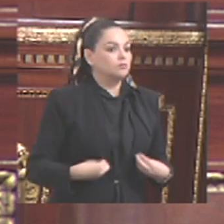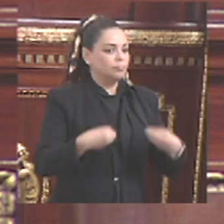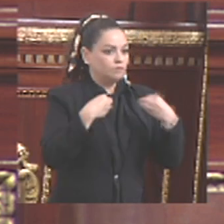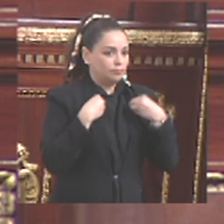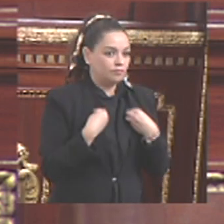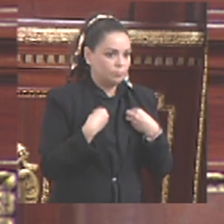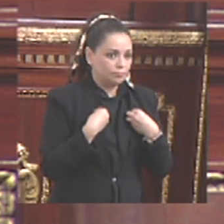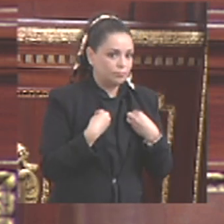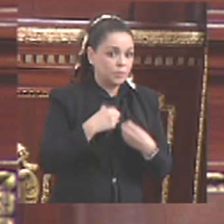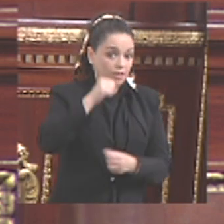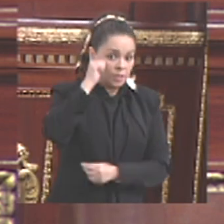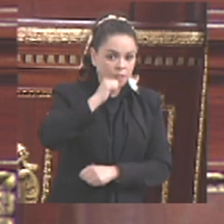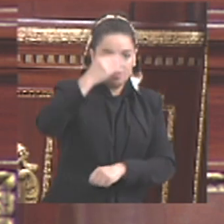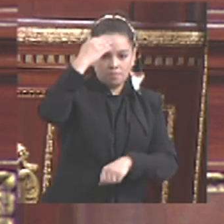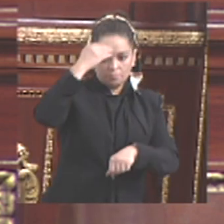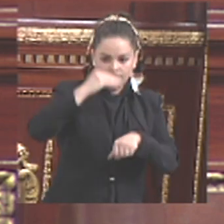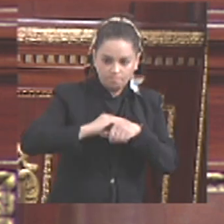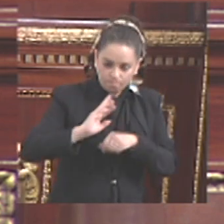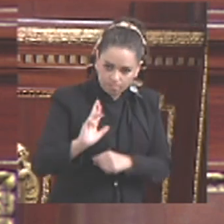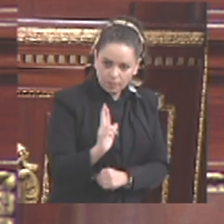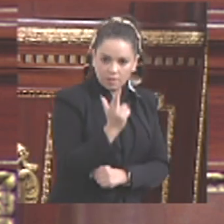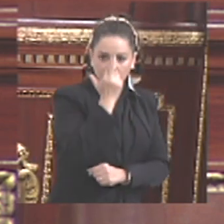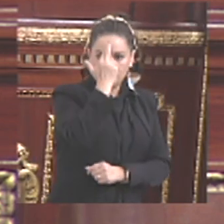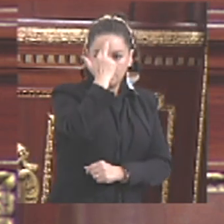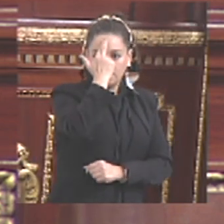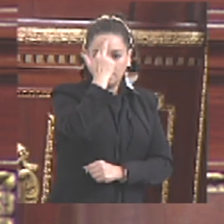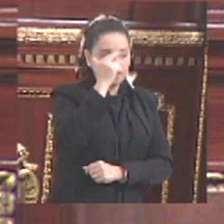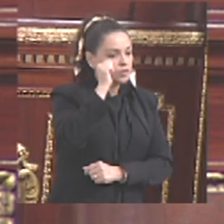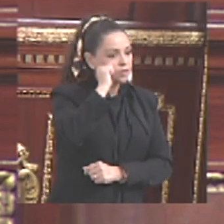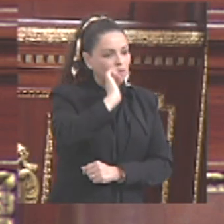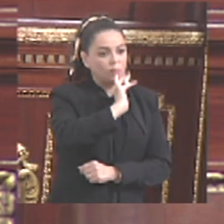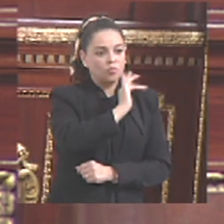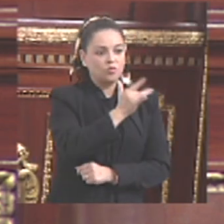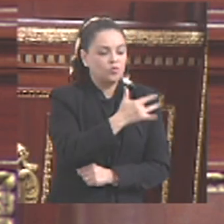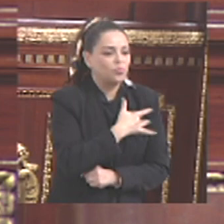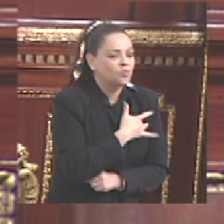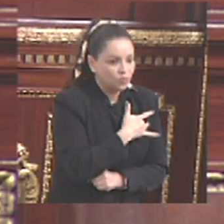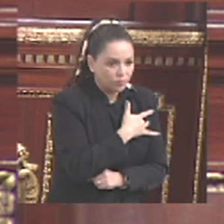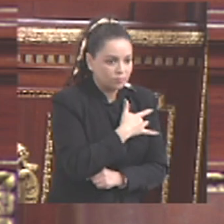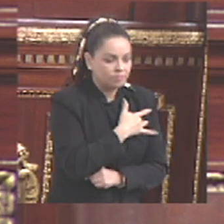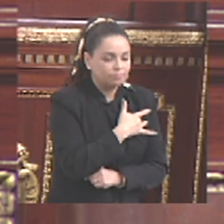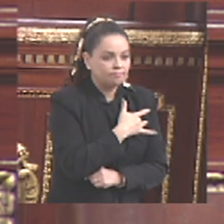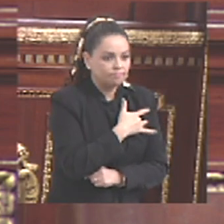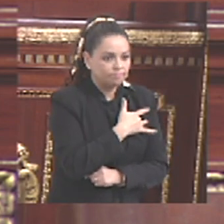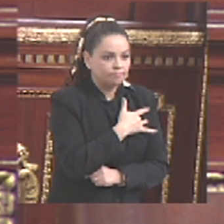siempre los vamos a recordar y los vamos a llevar en nuestros pensamientos y en nuestras acciones.